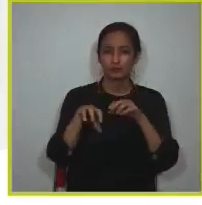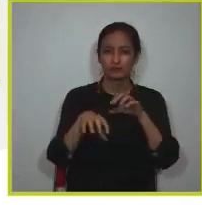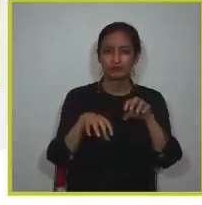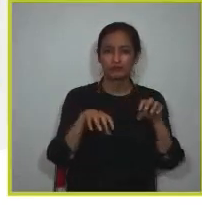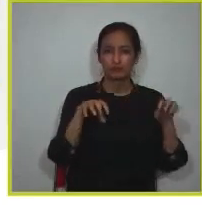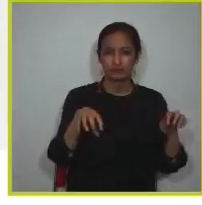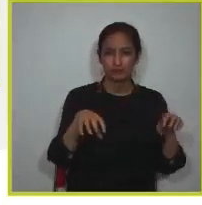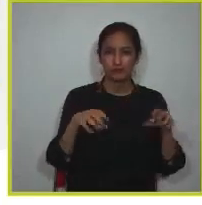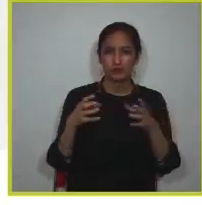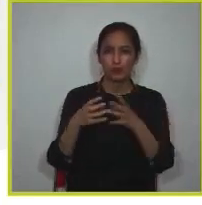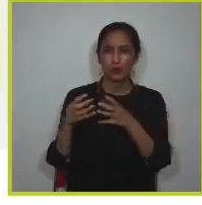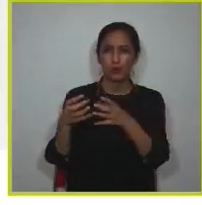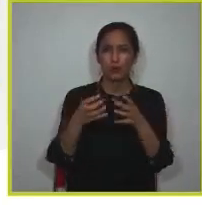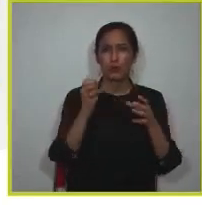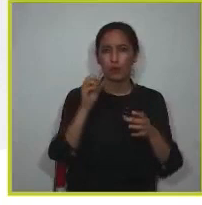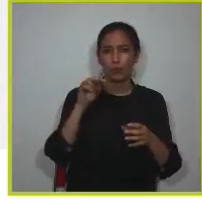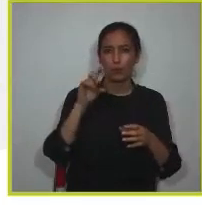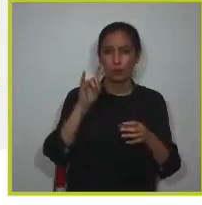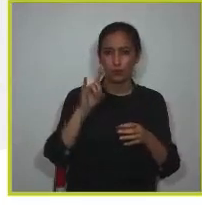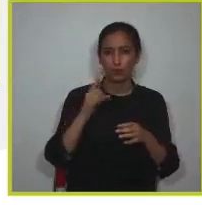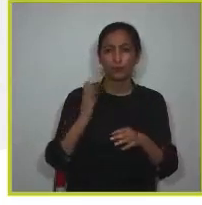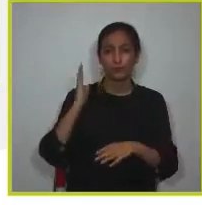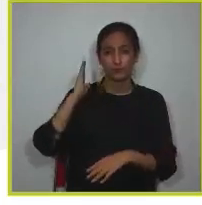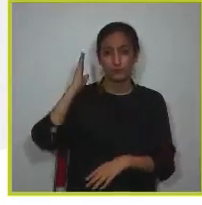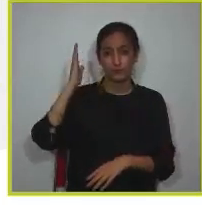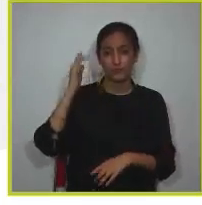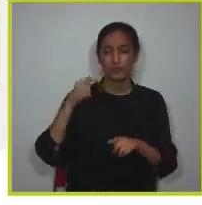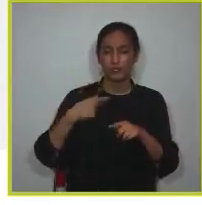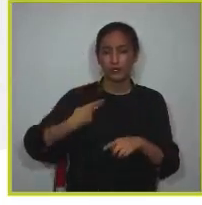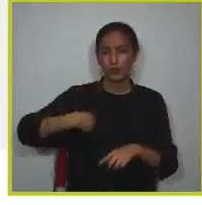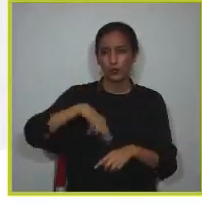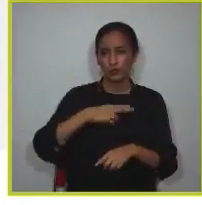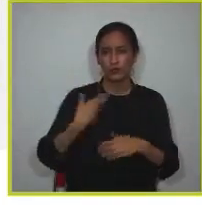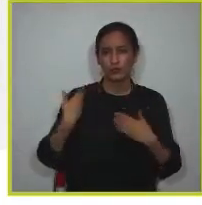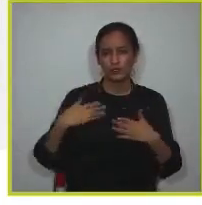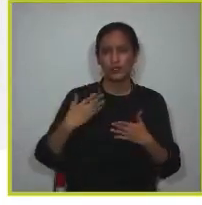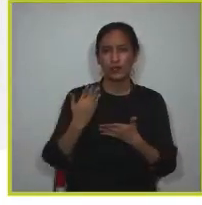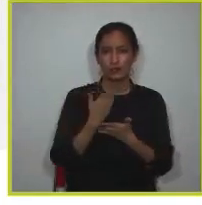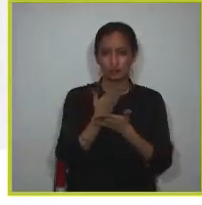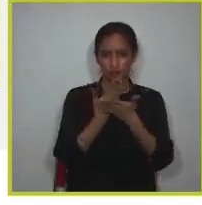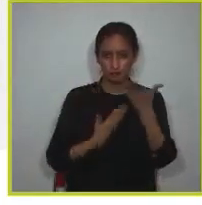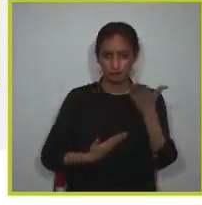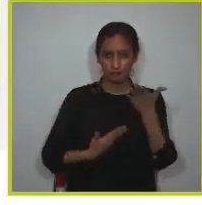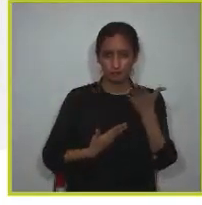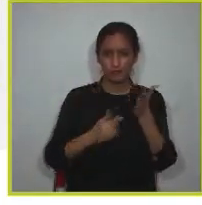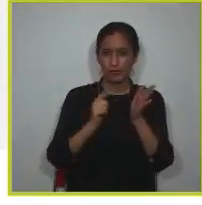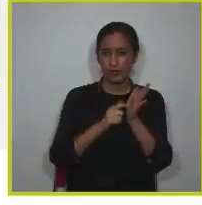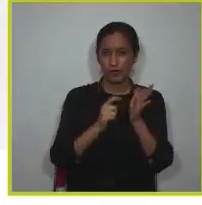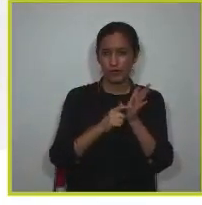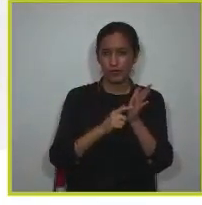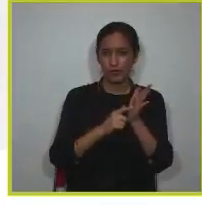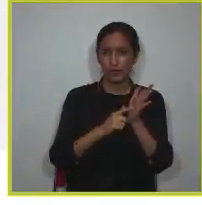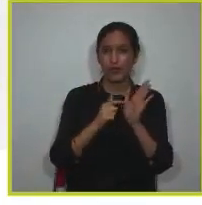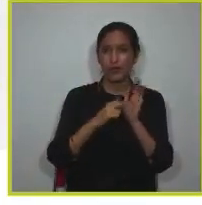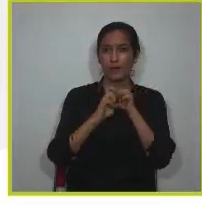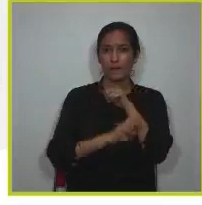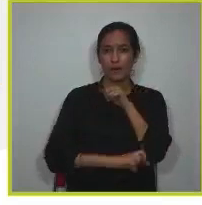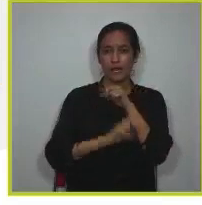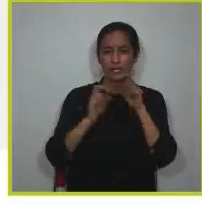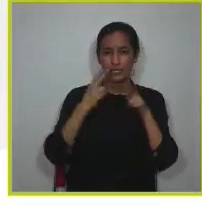en el marco de dicho mandato nosotros suscribimos un documento llamado un documento país